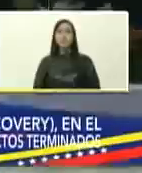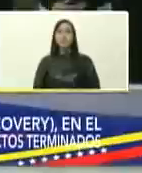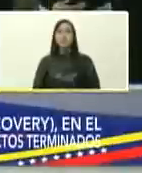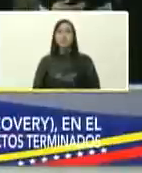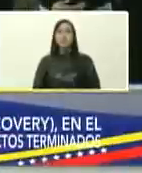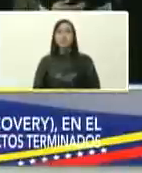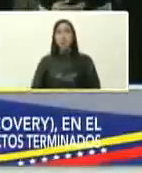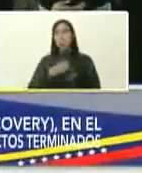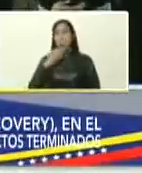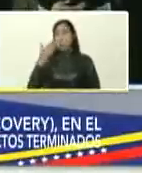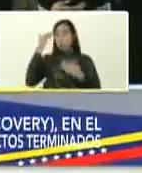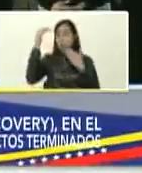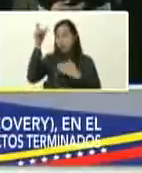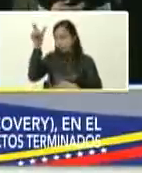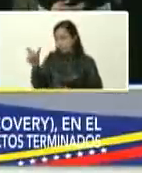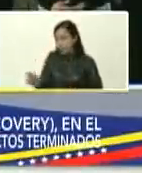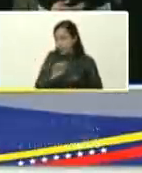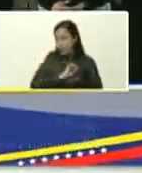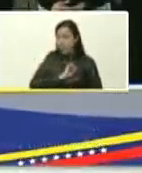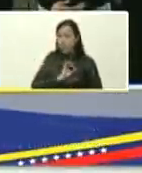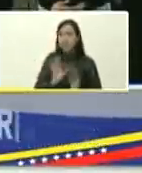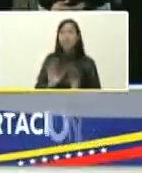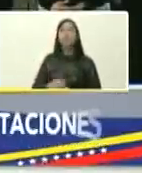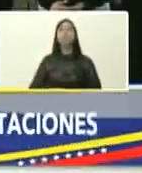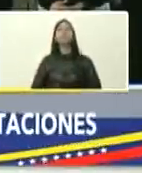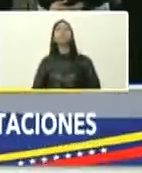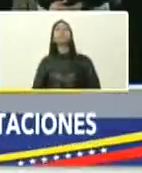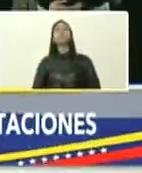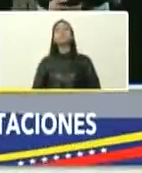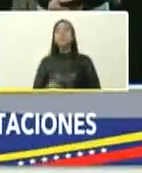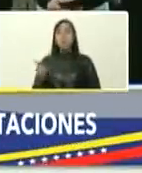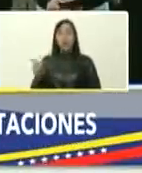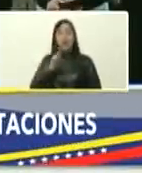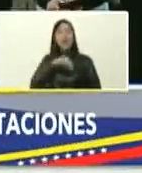Bueno, mi saludo a Nilsa, ¿vale? Ah, Nilsa.